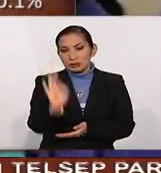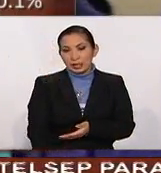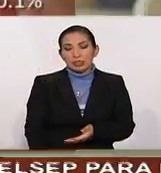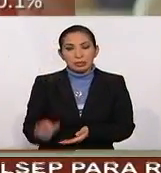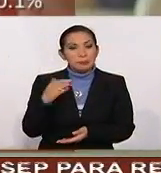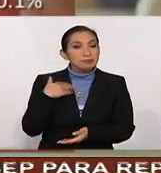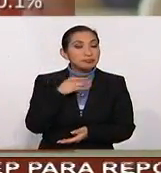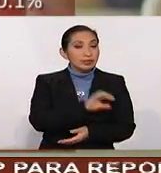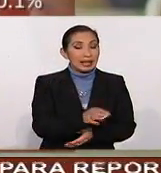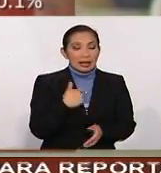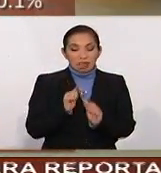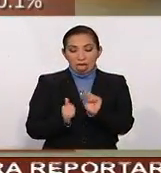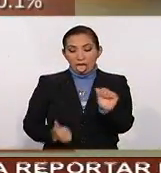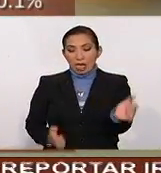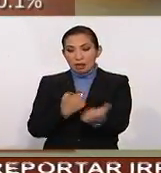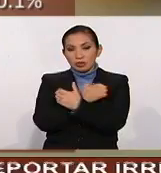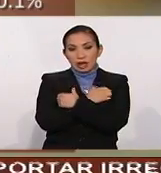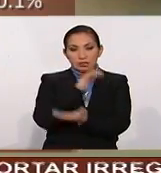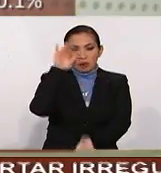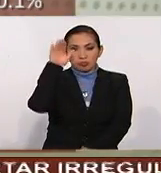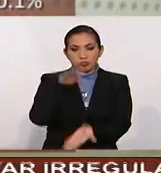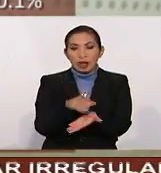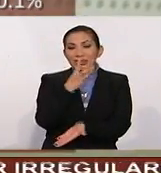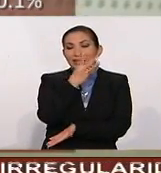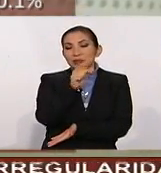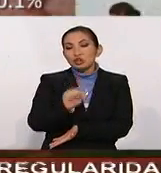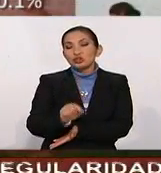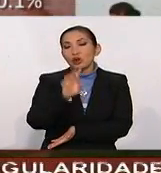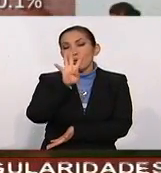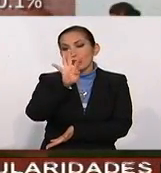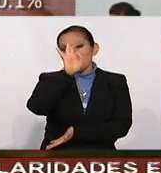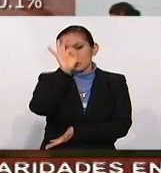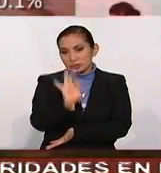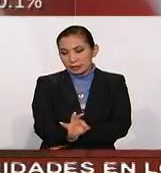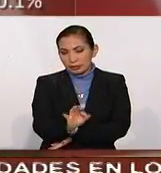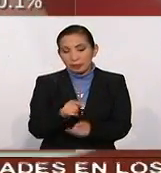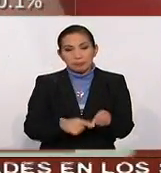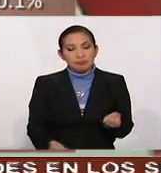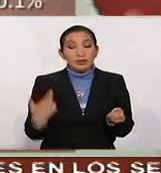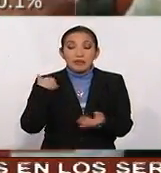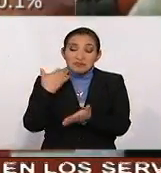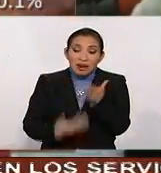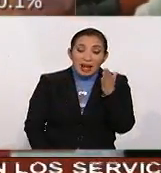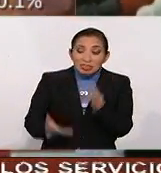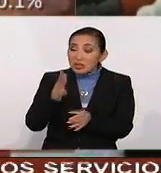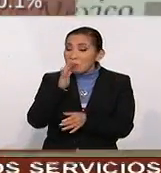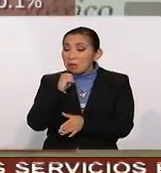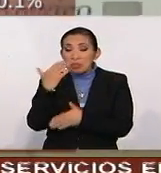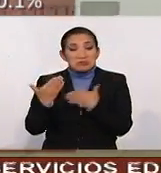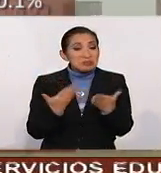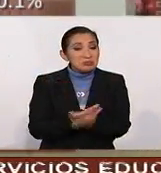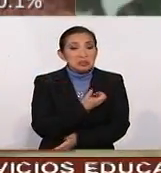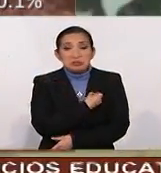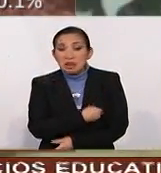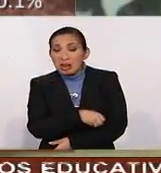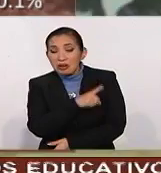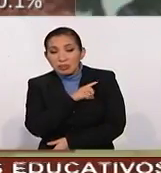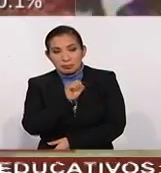57.3%. El rezago educativo disminuyó en 3.4%. Las carencias por acceso a servicio de salud,